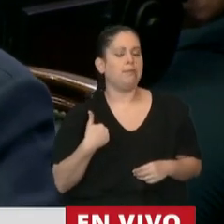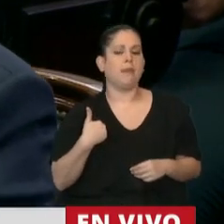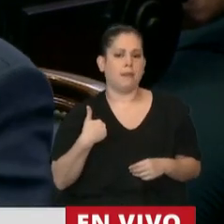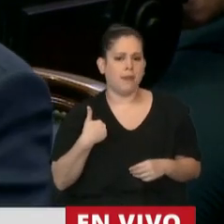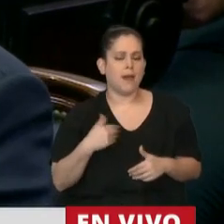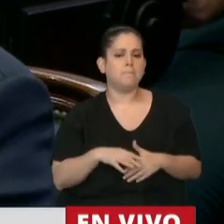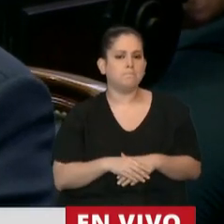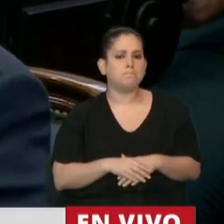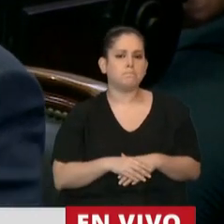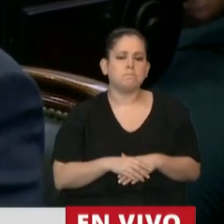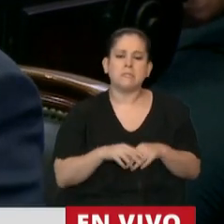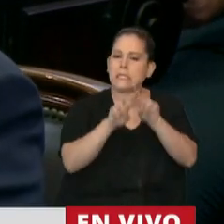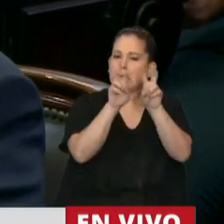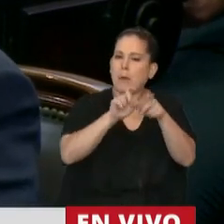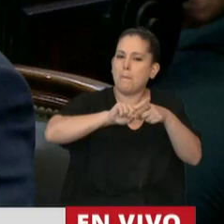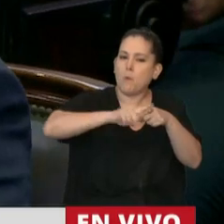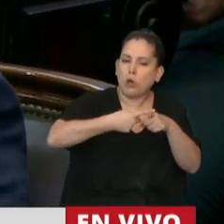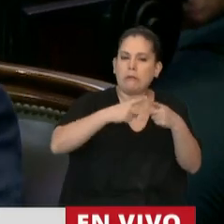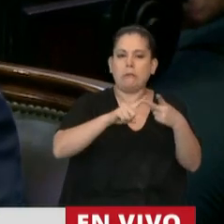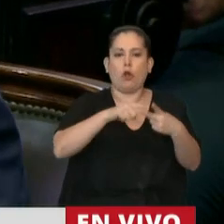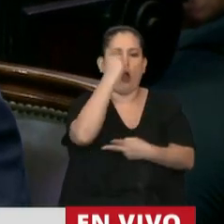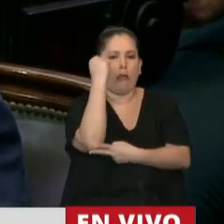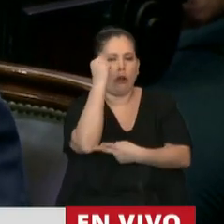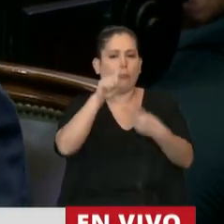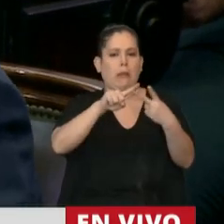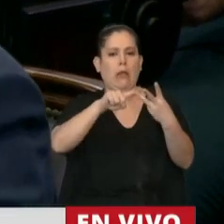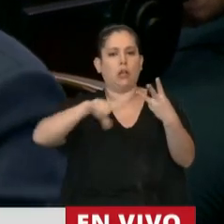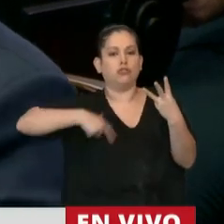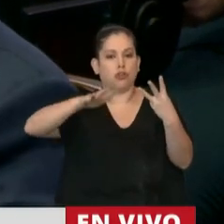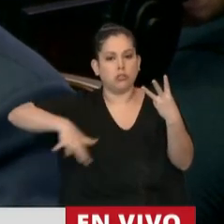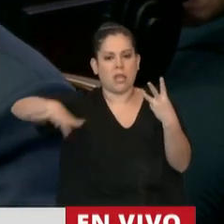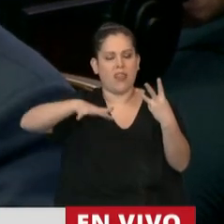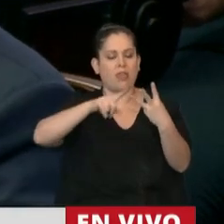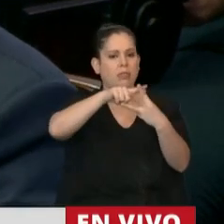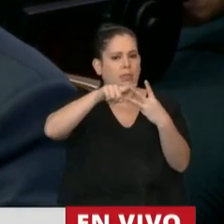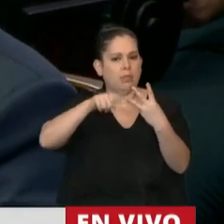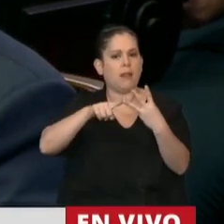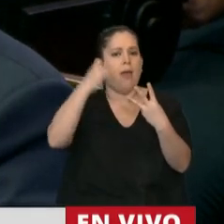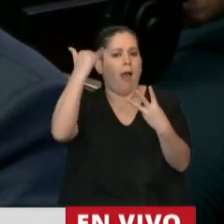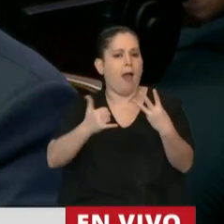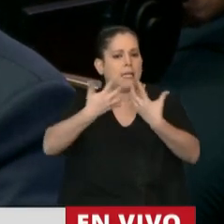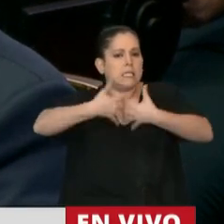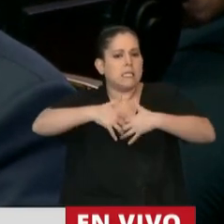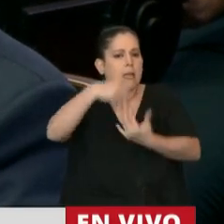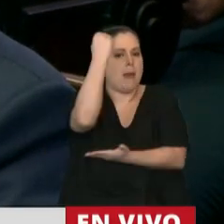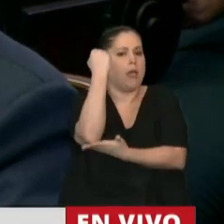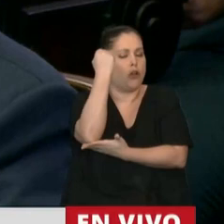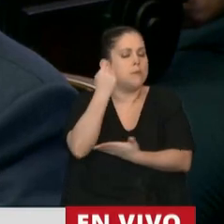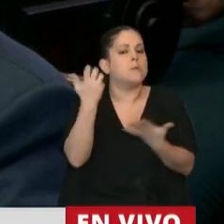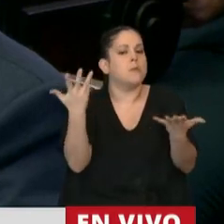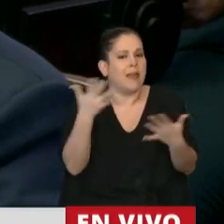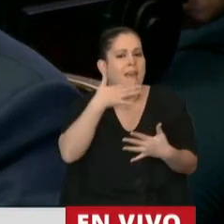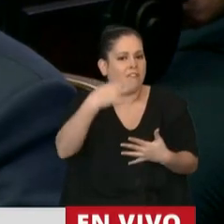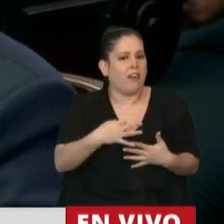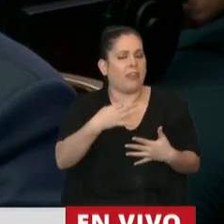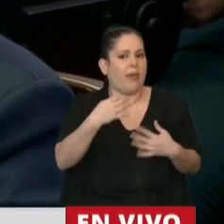desde el punto de vista político, económico y social, hay un sistema económico que lamentablemente viene